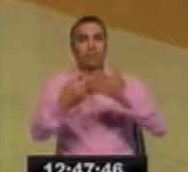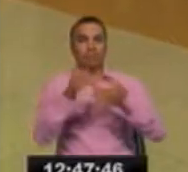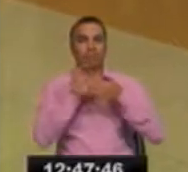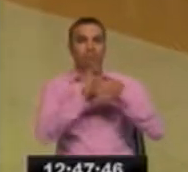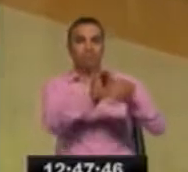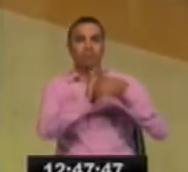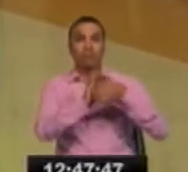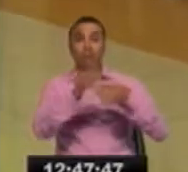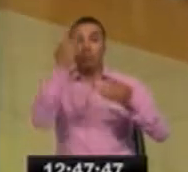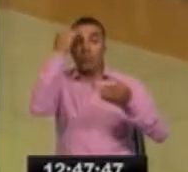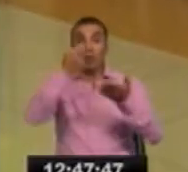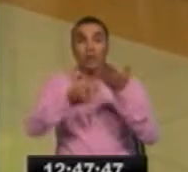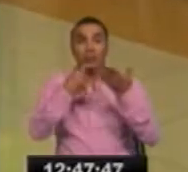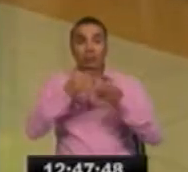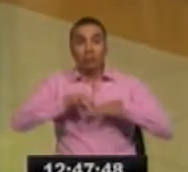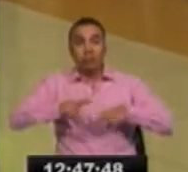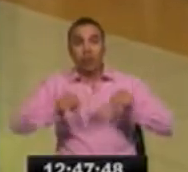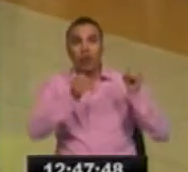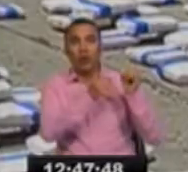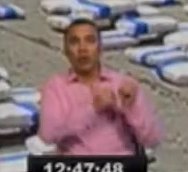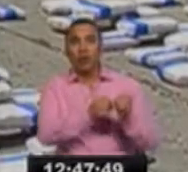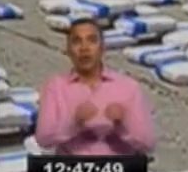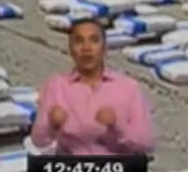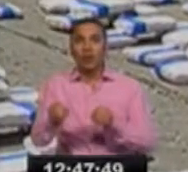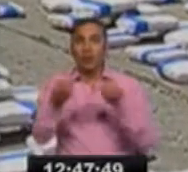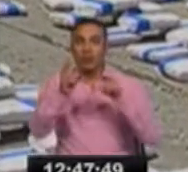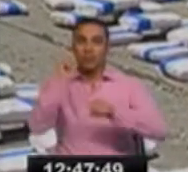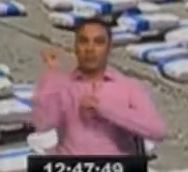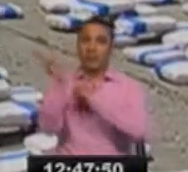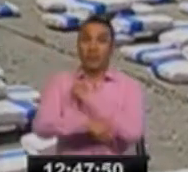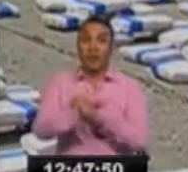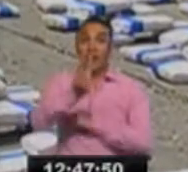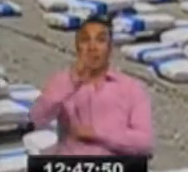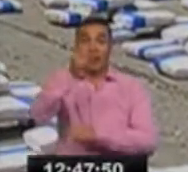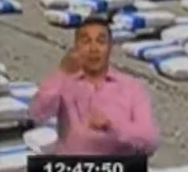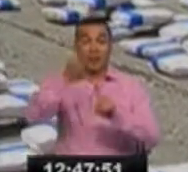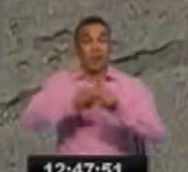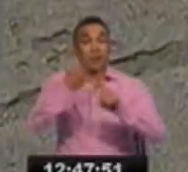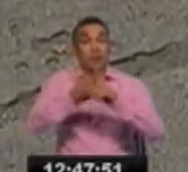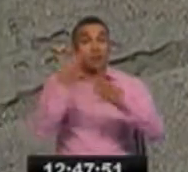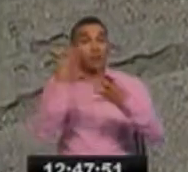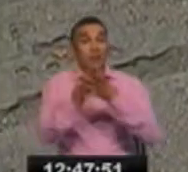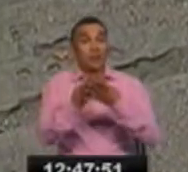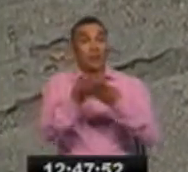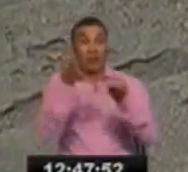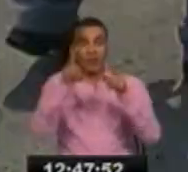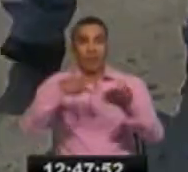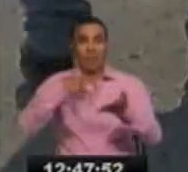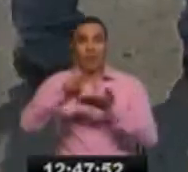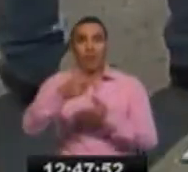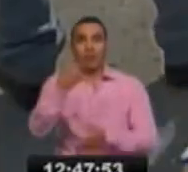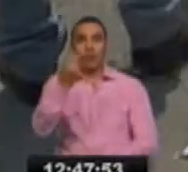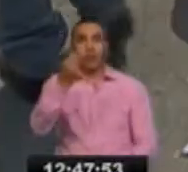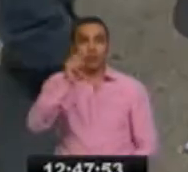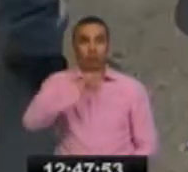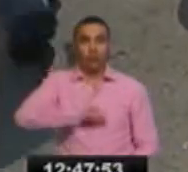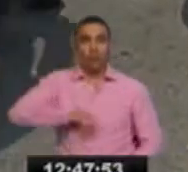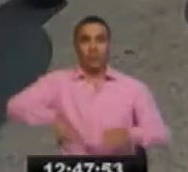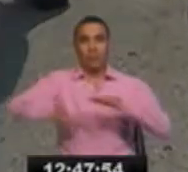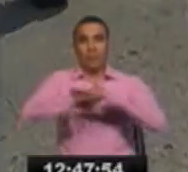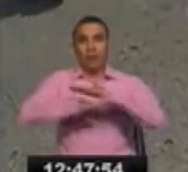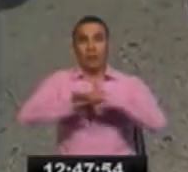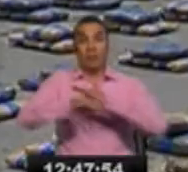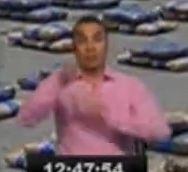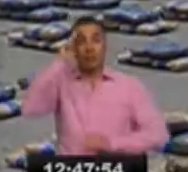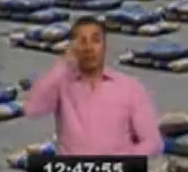abreviado por el delito de delincuencia organizada y fue condenado a 20 meses de cárcel y al pago de 12 salarios básicos. El